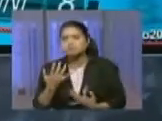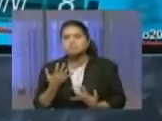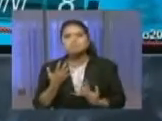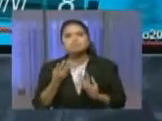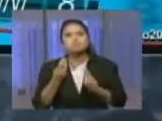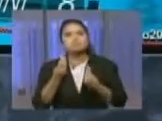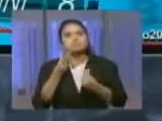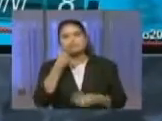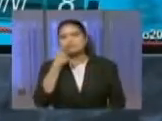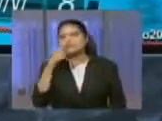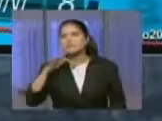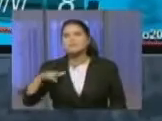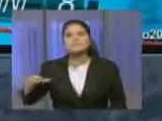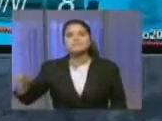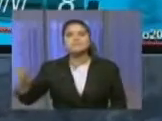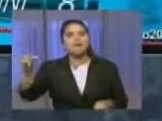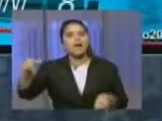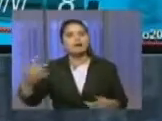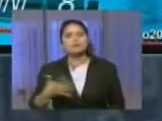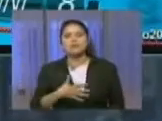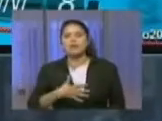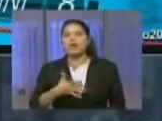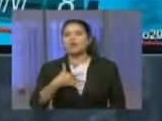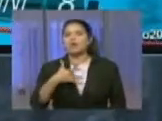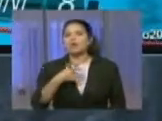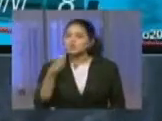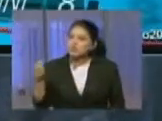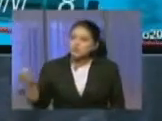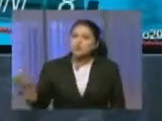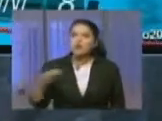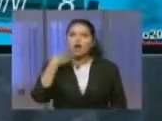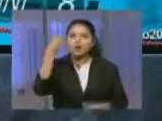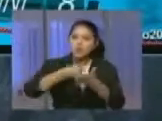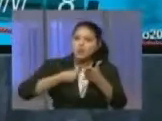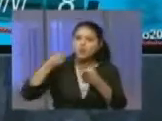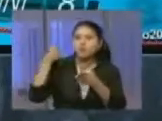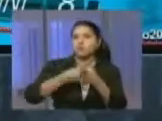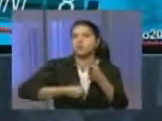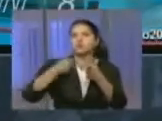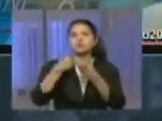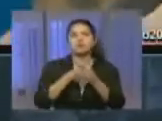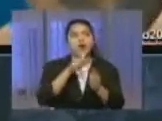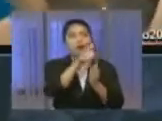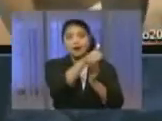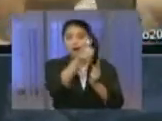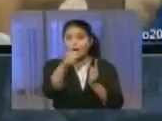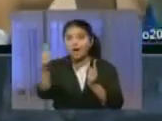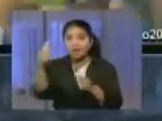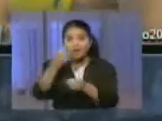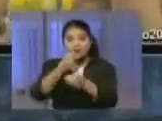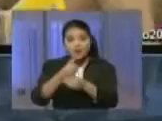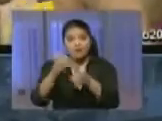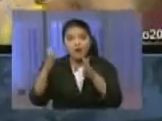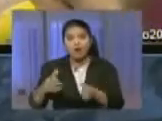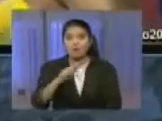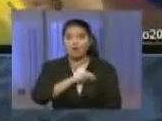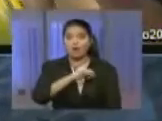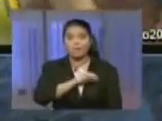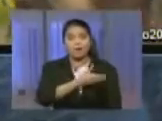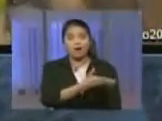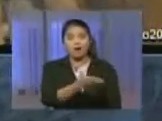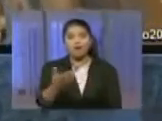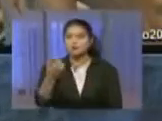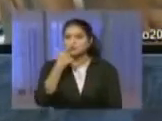el espíritu de lucha que tienen estos compatriotas estos camaradas uno